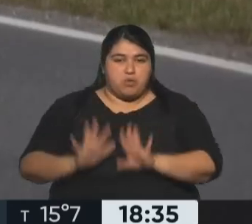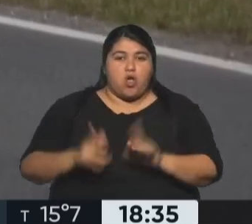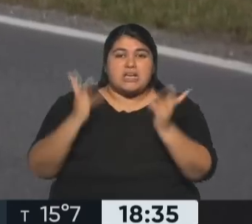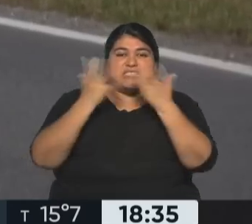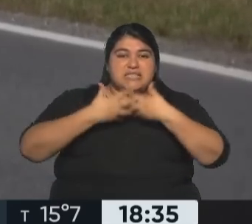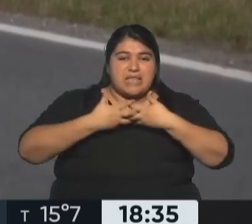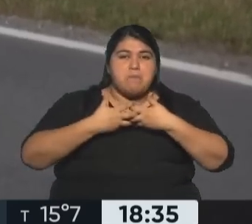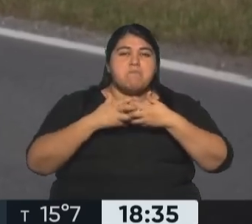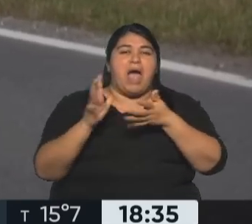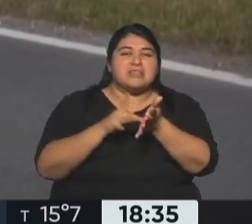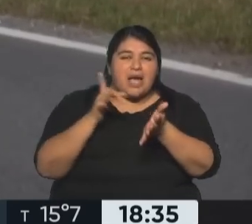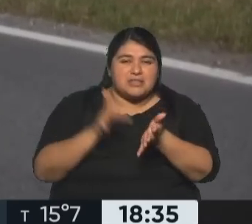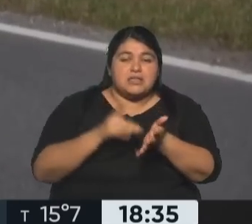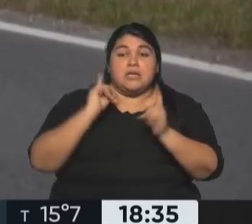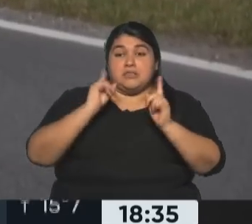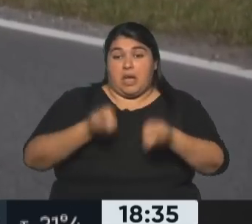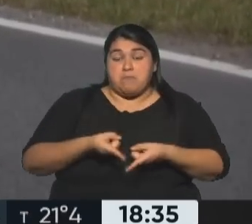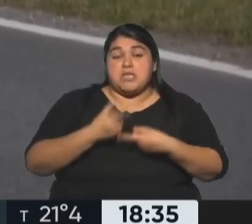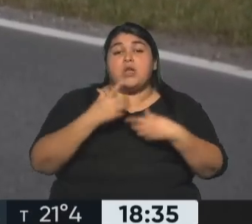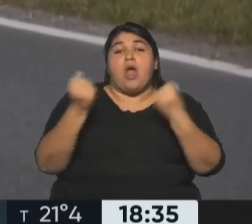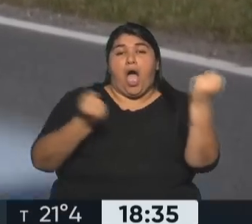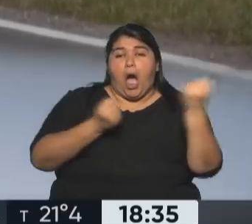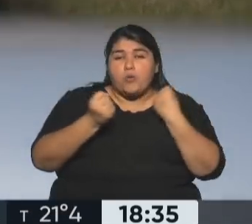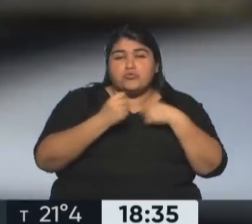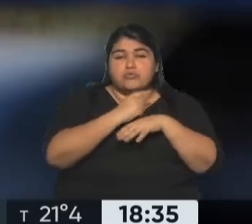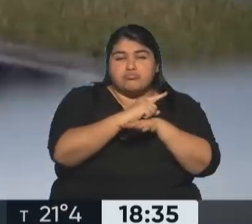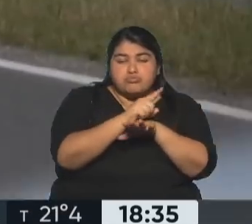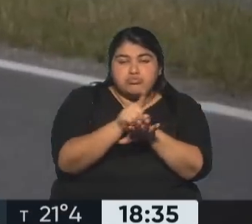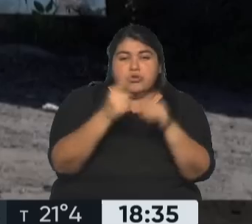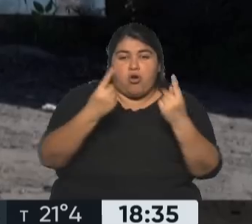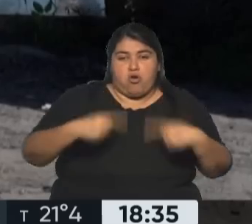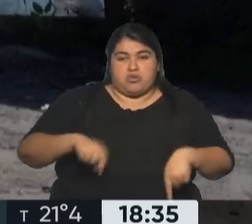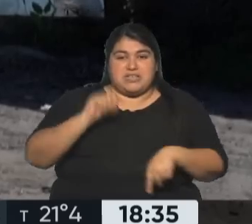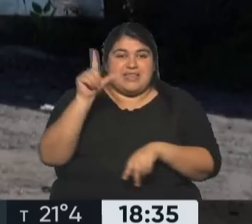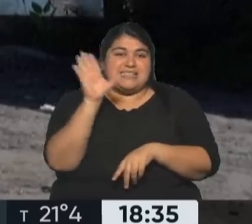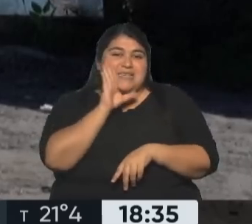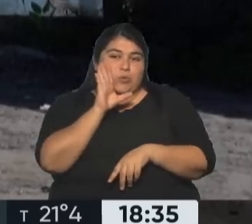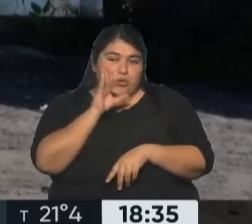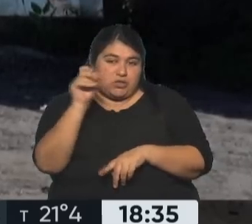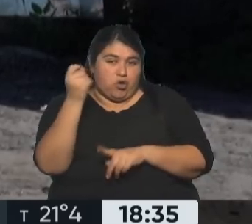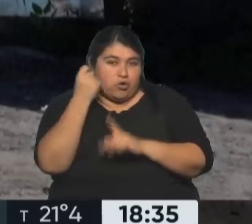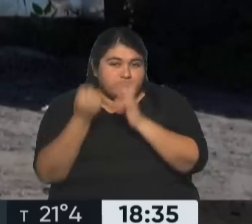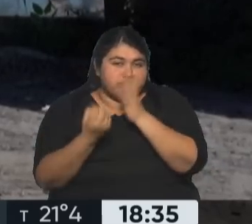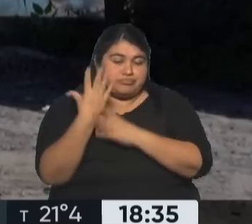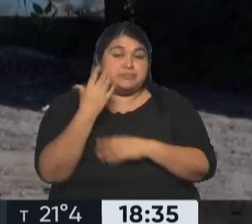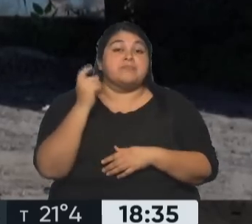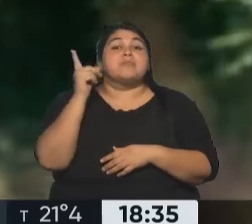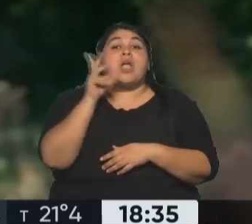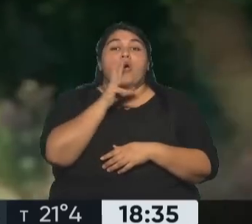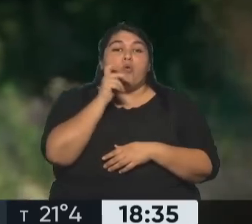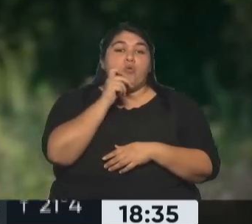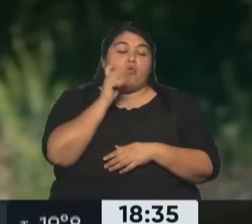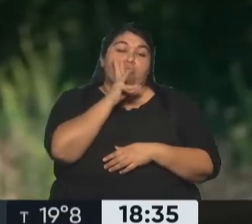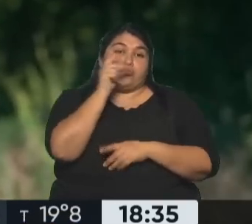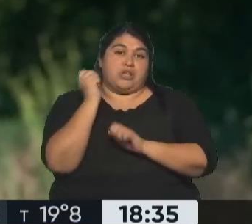defensa antiaérea y obuses suministrados al régimen de Kiev por Estados Unidos y los países europeos, señaló Rusia en un